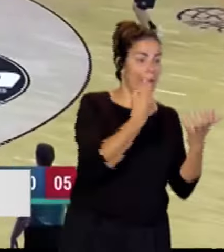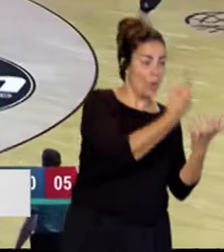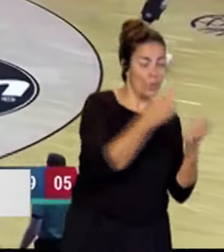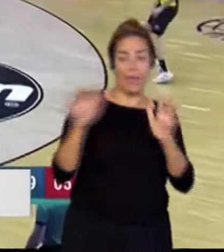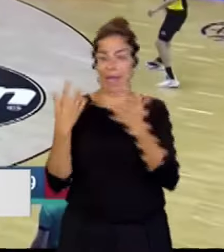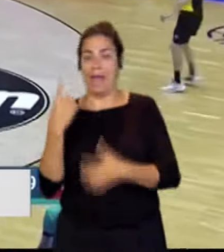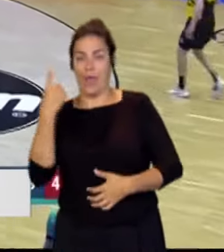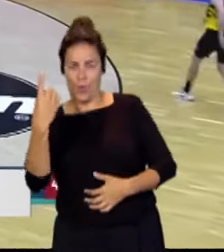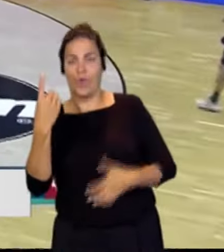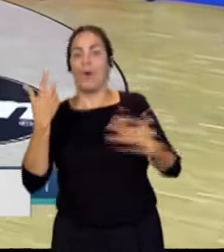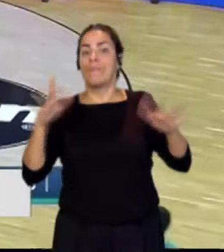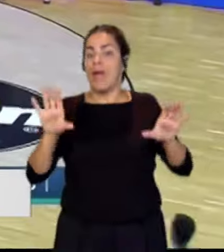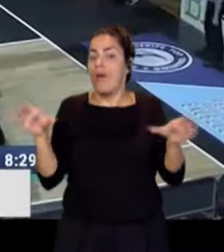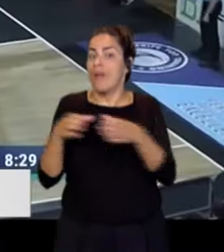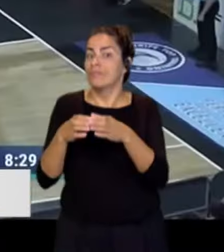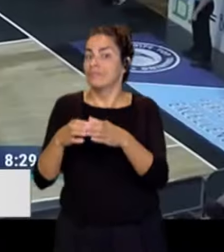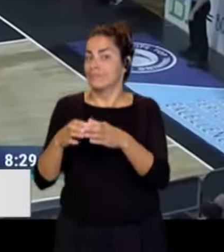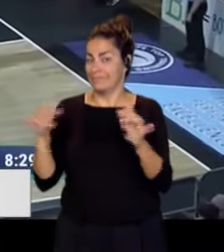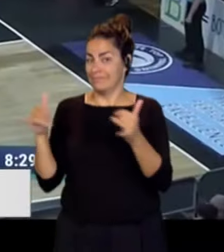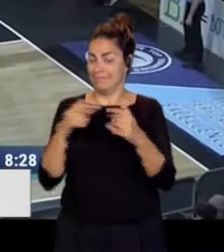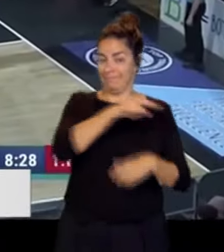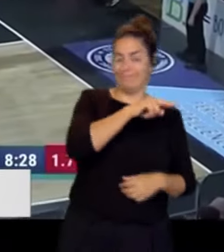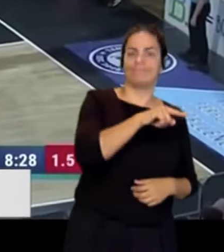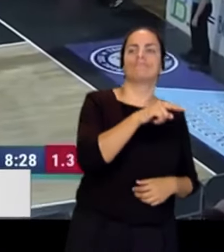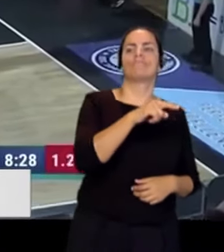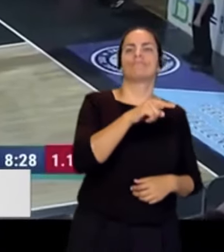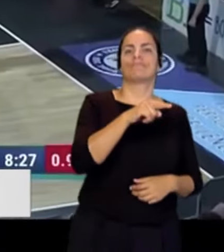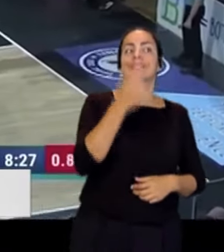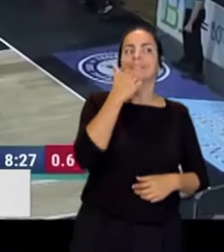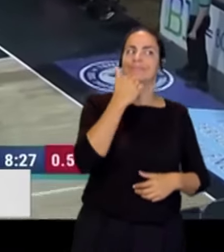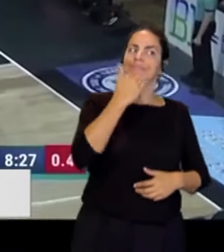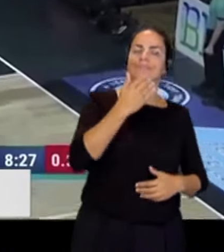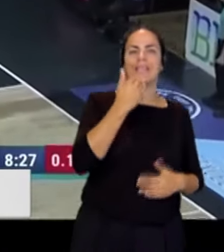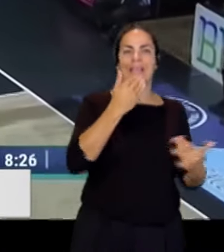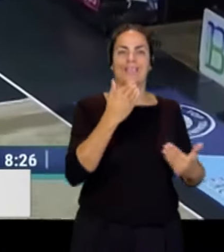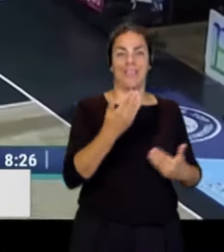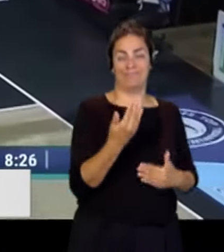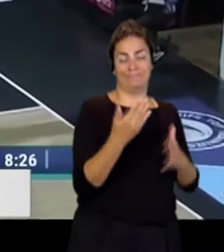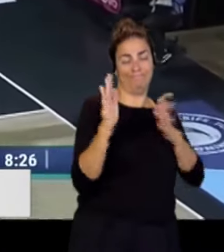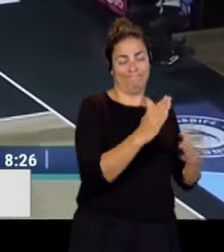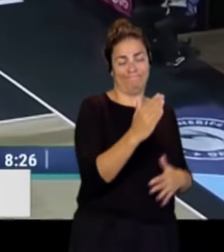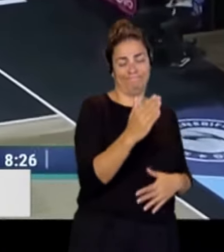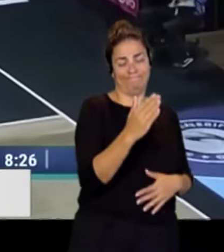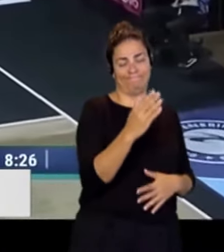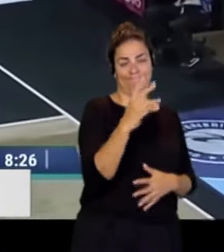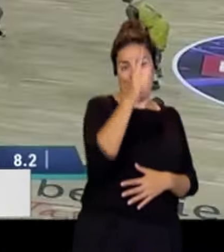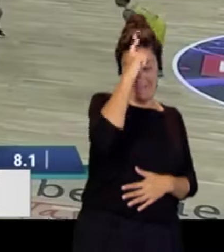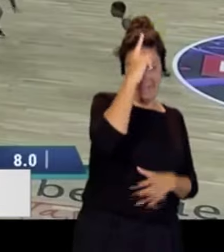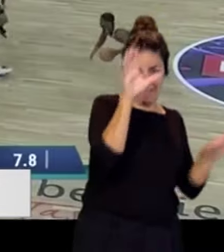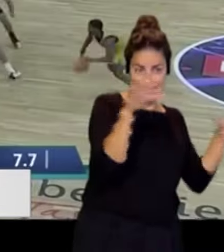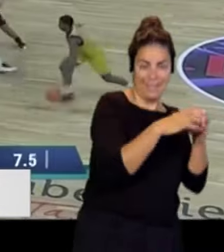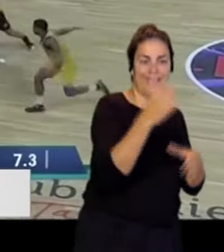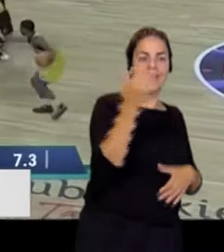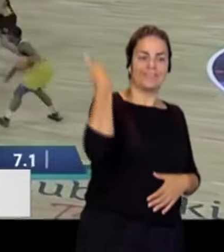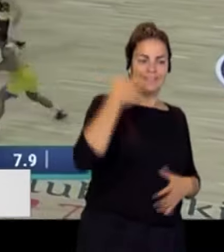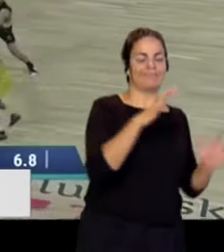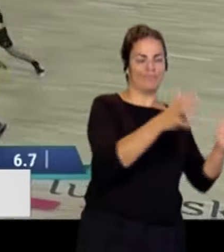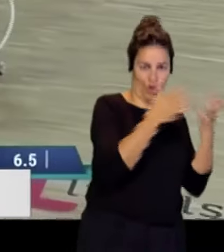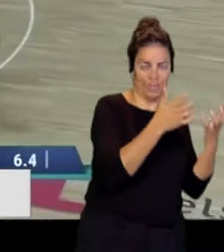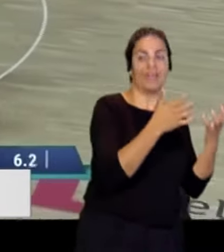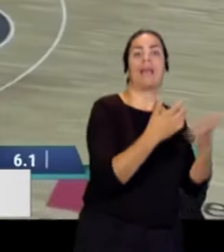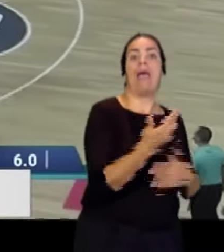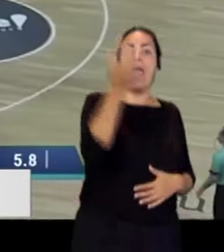conjunto Heleno llega aado por la eliminación en cuartos del Bom ganador la pasada edición antes en la fase de grupos del plein que